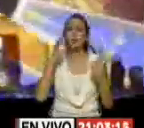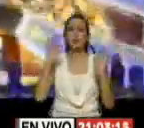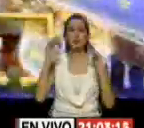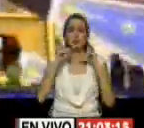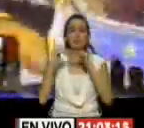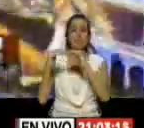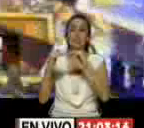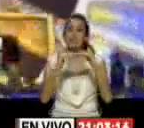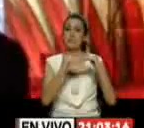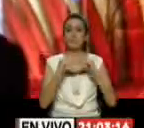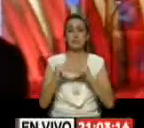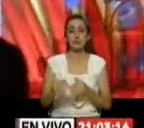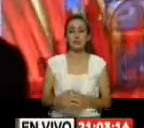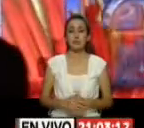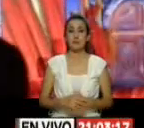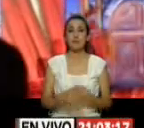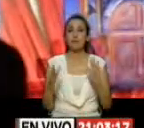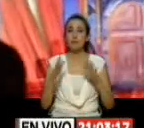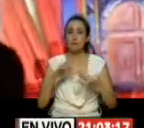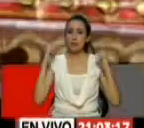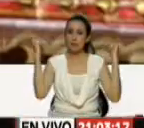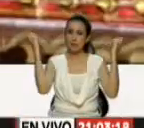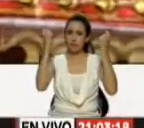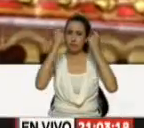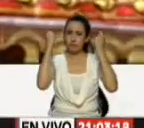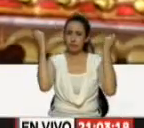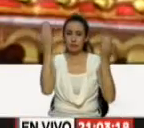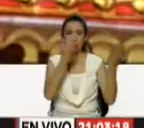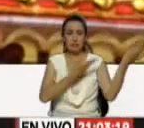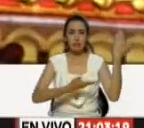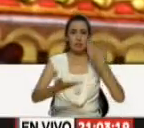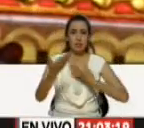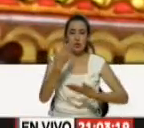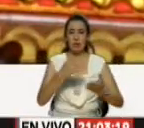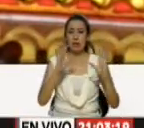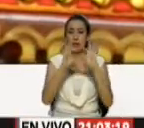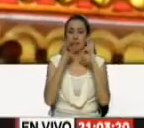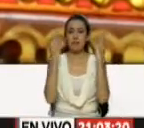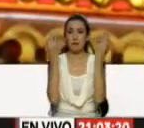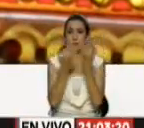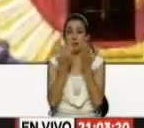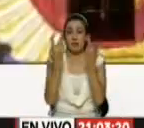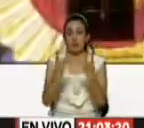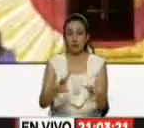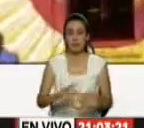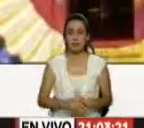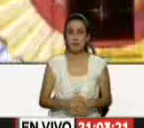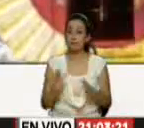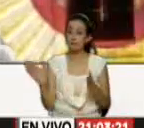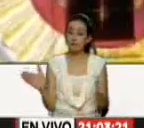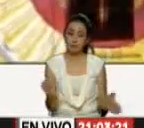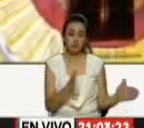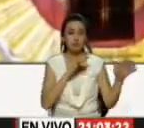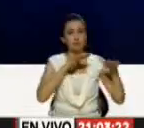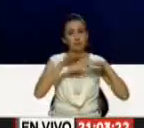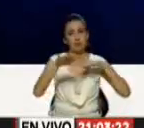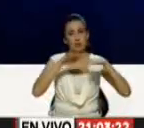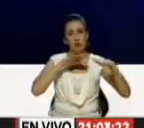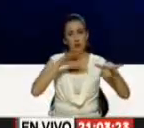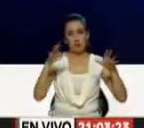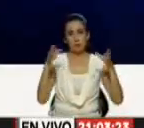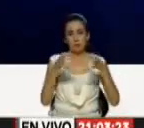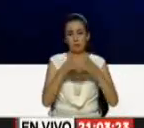sincronizado de luz y sonido, para disfrutar y compartir entre amigos y familia. Estas son parte de las actividades que se